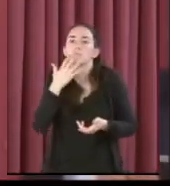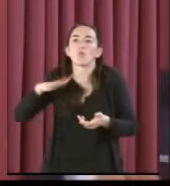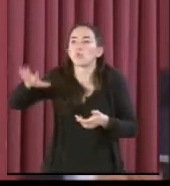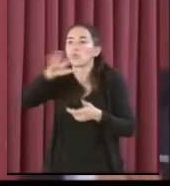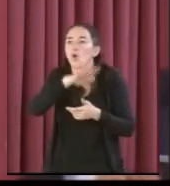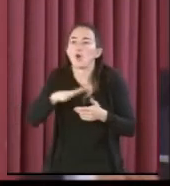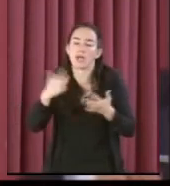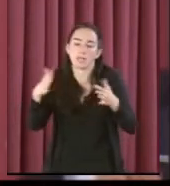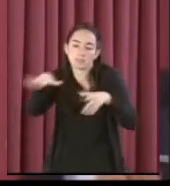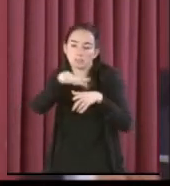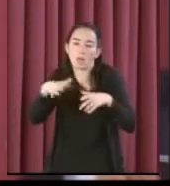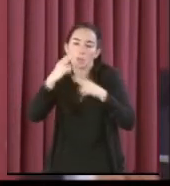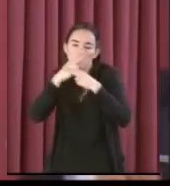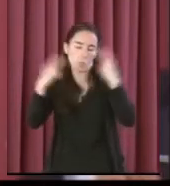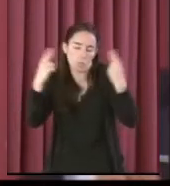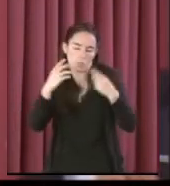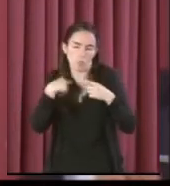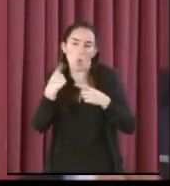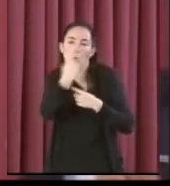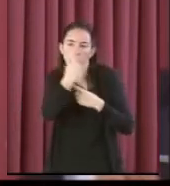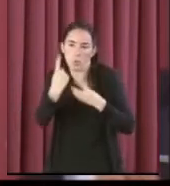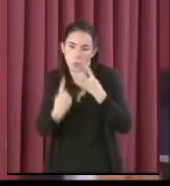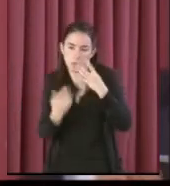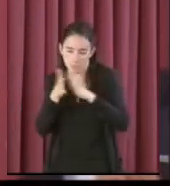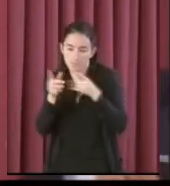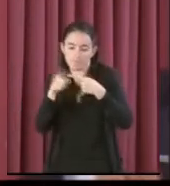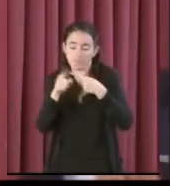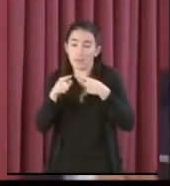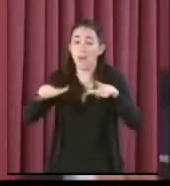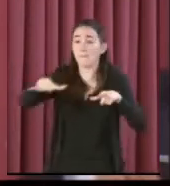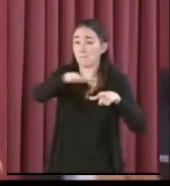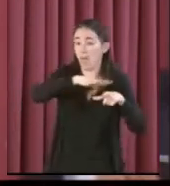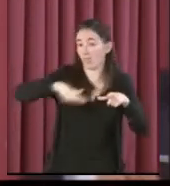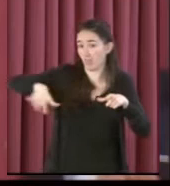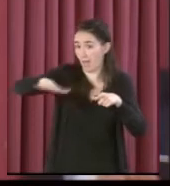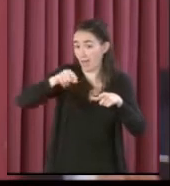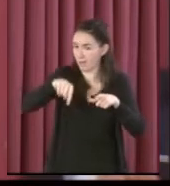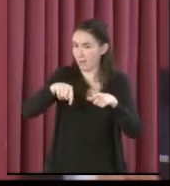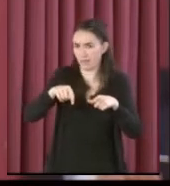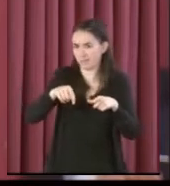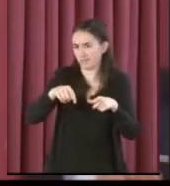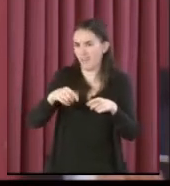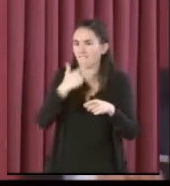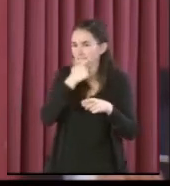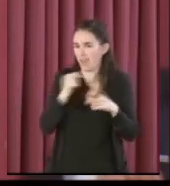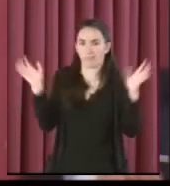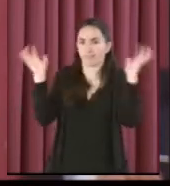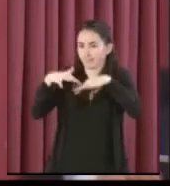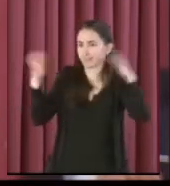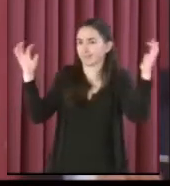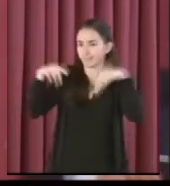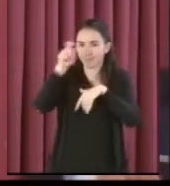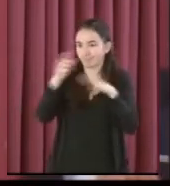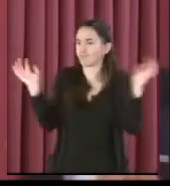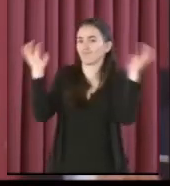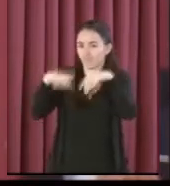público. Vayamos uno a uno. Las plazas, ese elemento de encuentro por antonomasia, y por ello